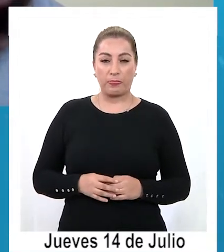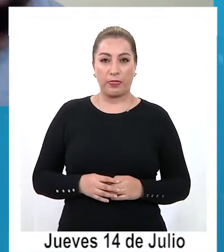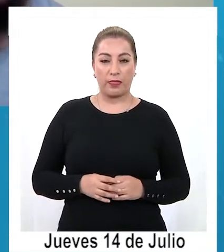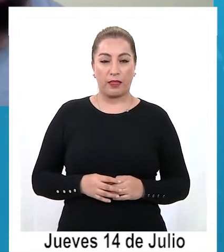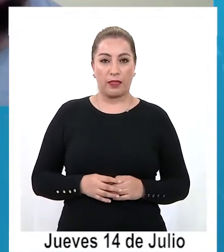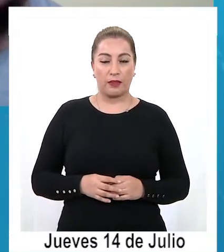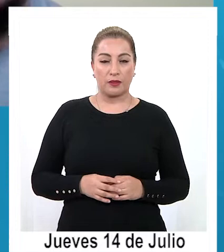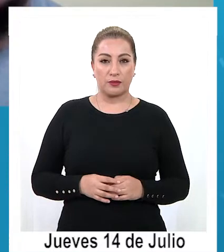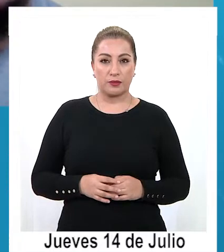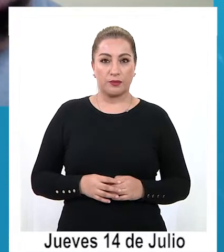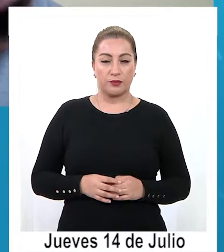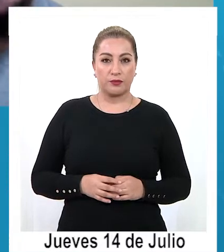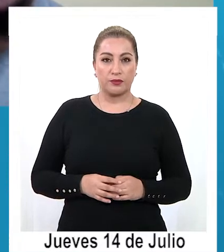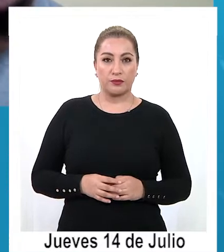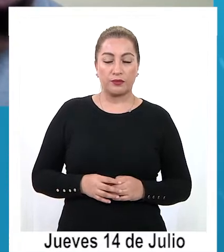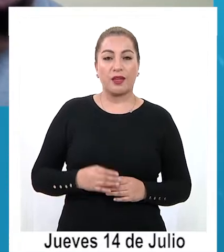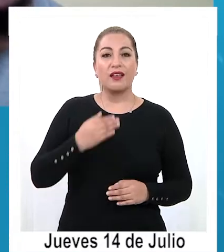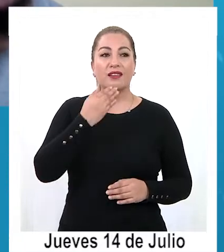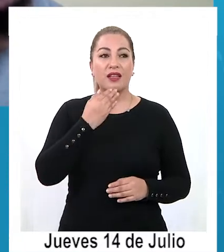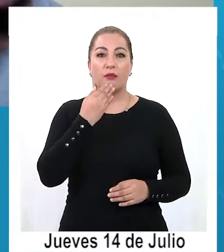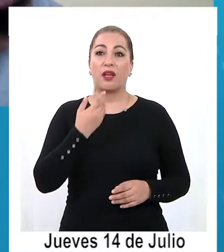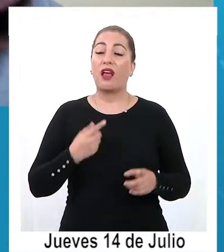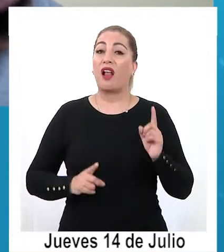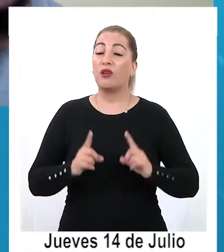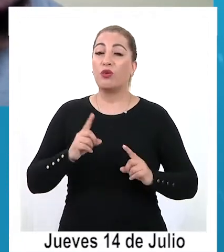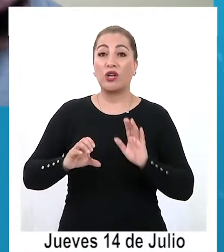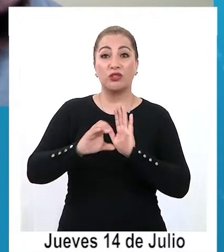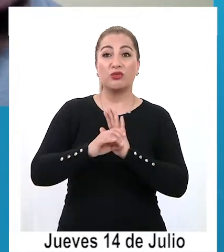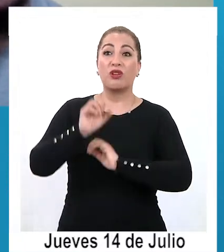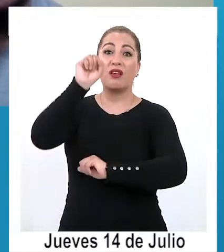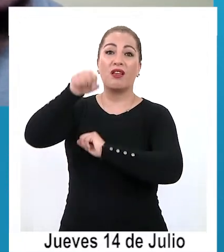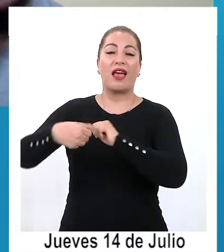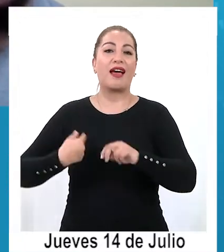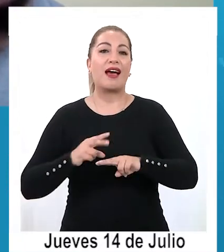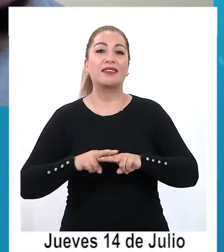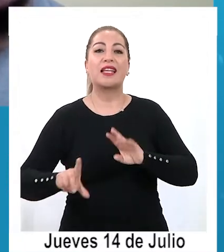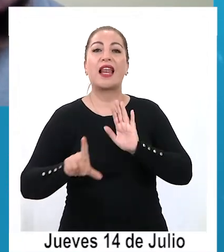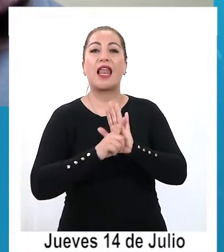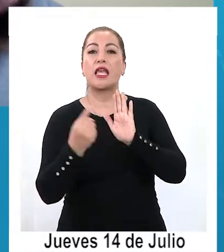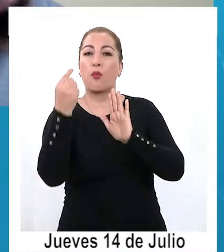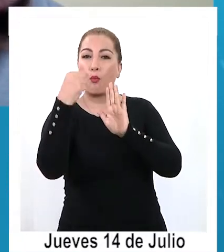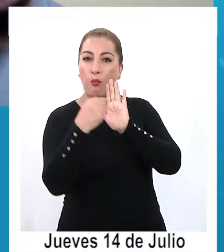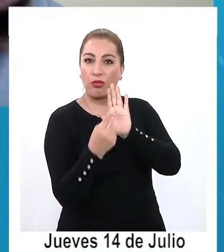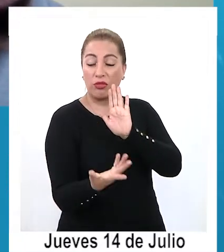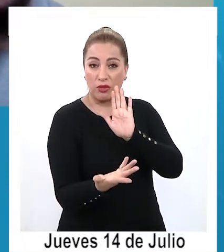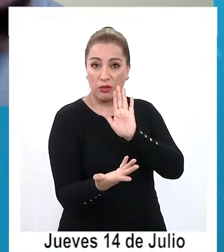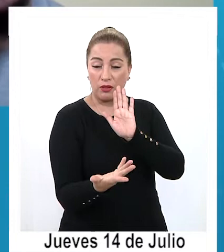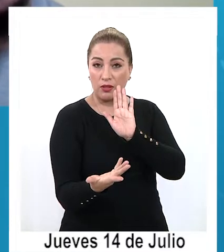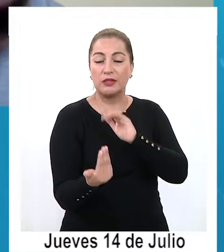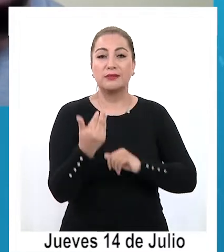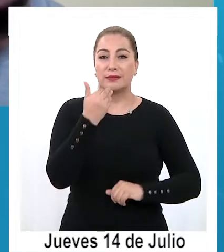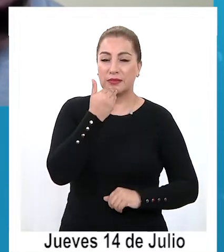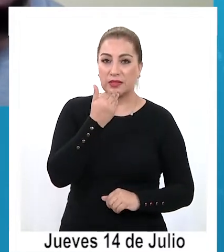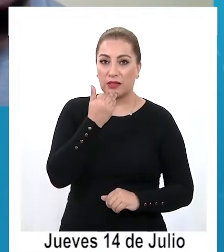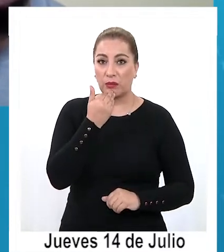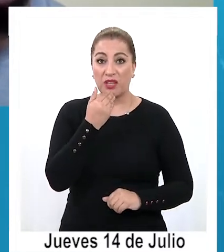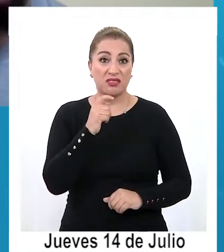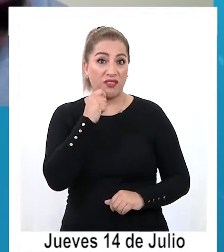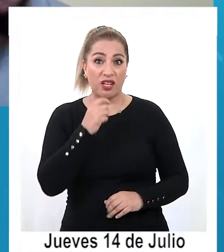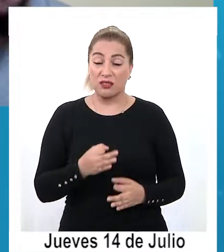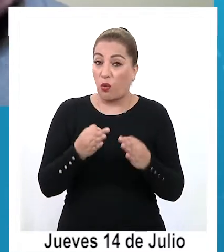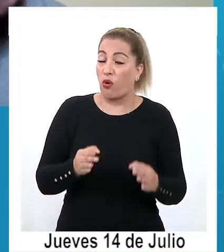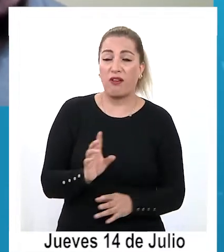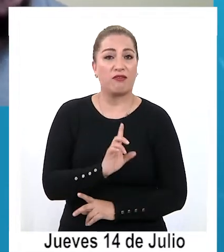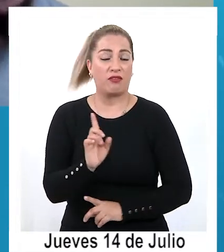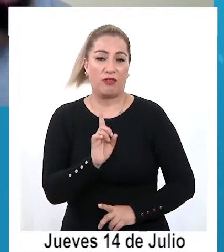Claro, como que de alguna forma amarra la aprobación de la Constitución a que se legisle sobre ese punto, cosa que en el fondo también no es seguro porque,